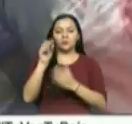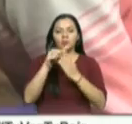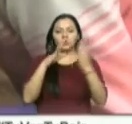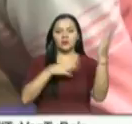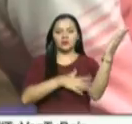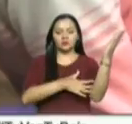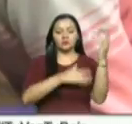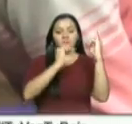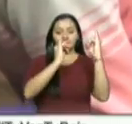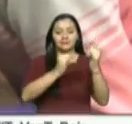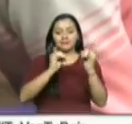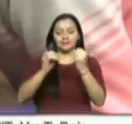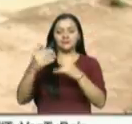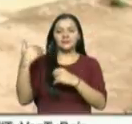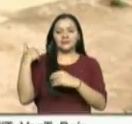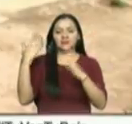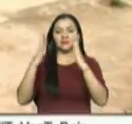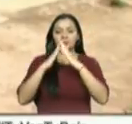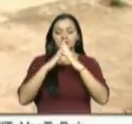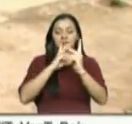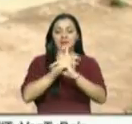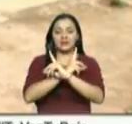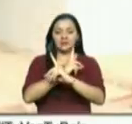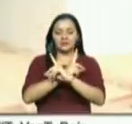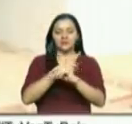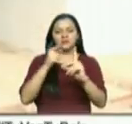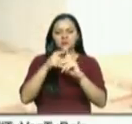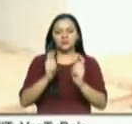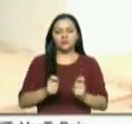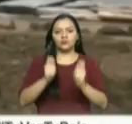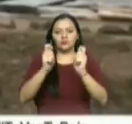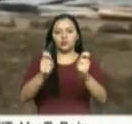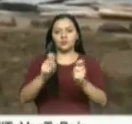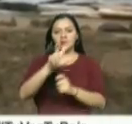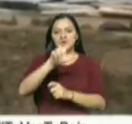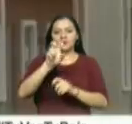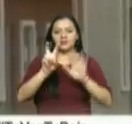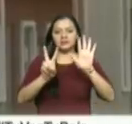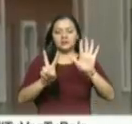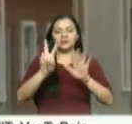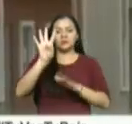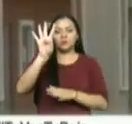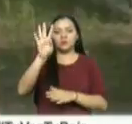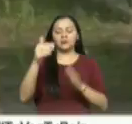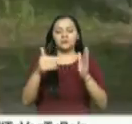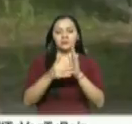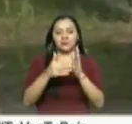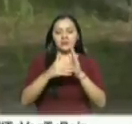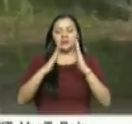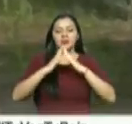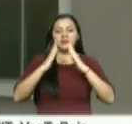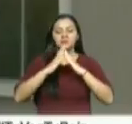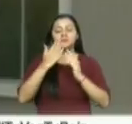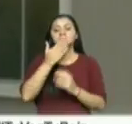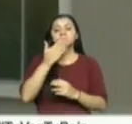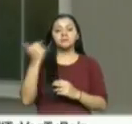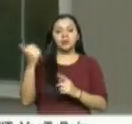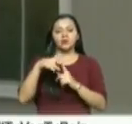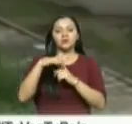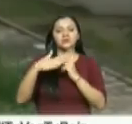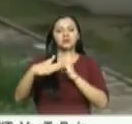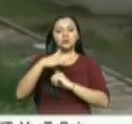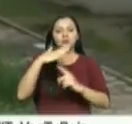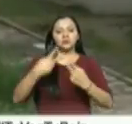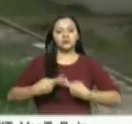individual para personas con discapacidad y que se entregaron 374 mil incentivos de vivienda para mejorar condiciones de